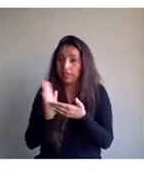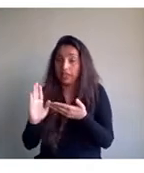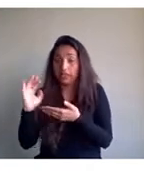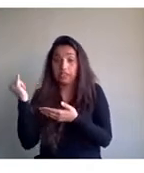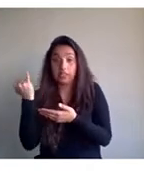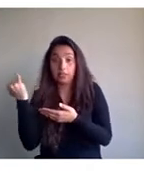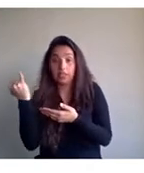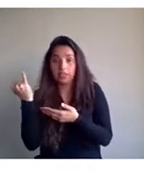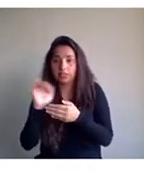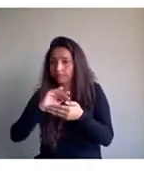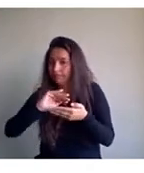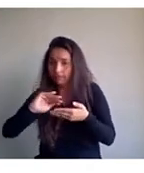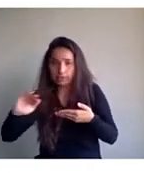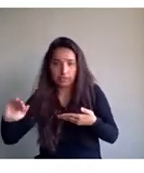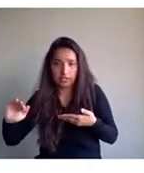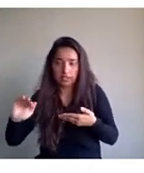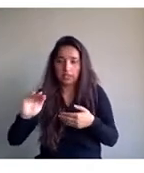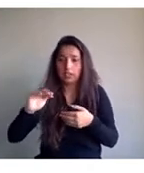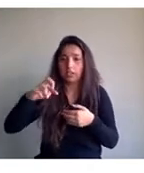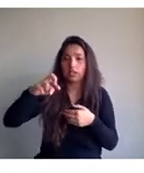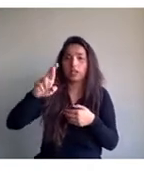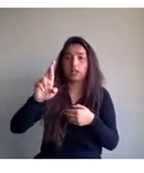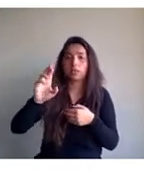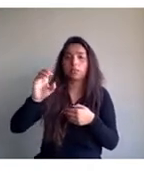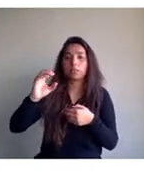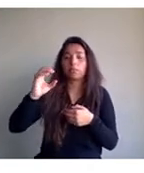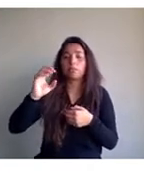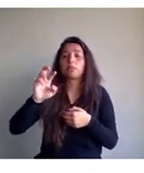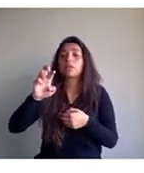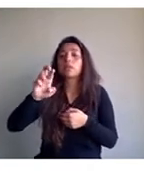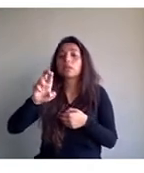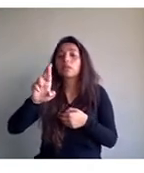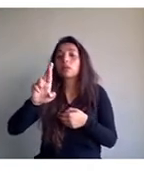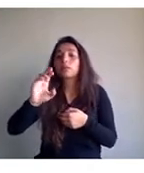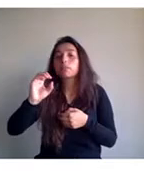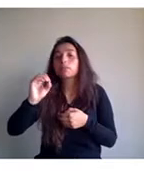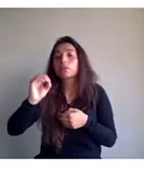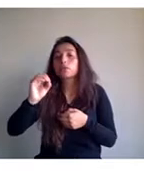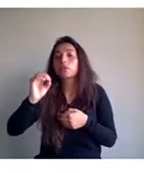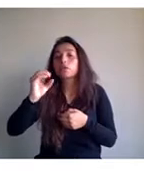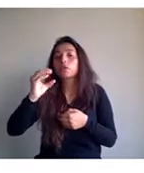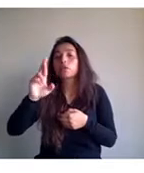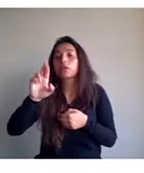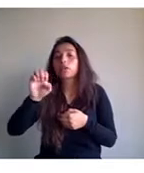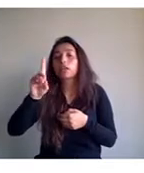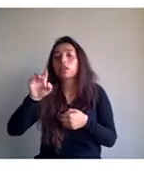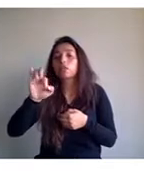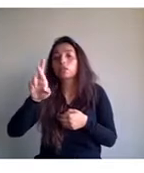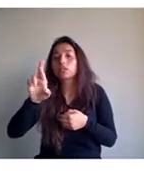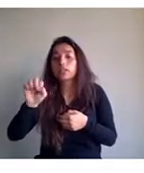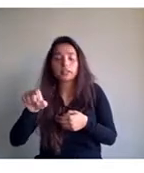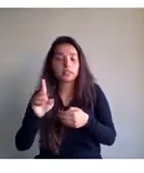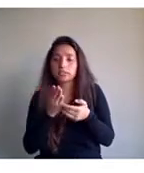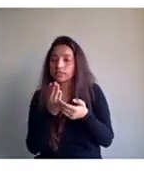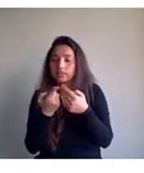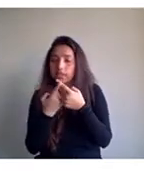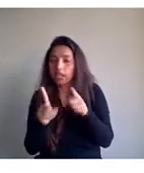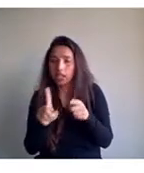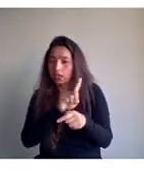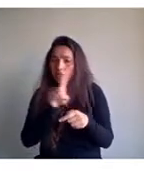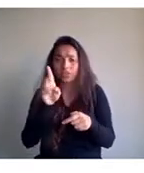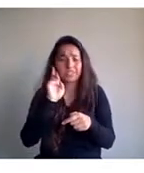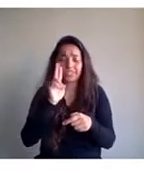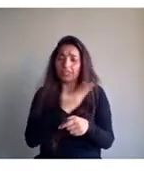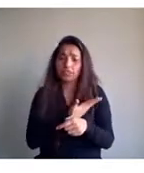los funcionarios públicos y que defiende los derechos aunque estamos convencidos y descendiendo derechos cambiamos grietas lo que hemos hecho en